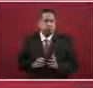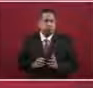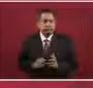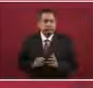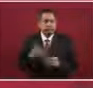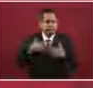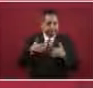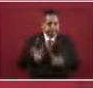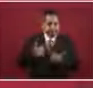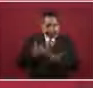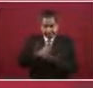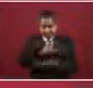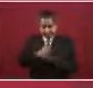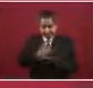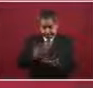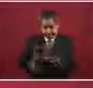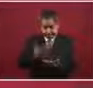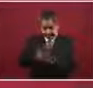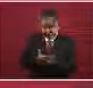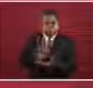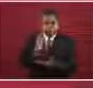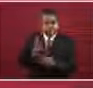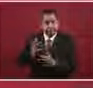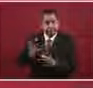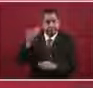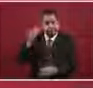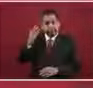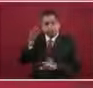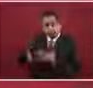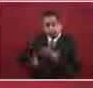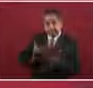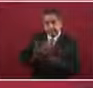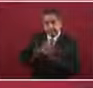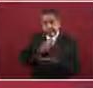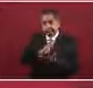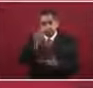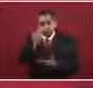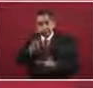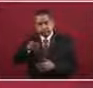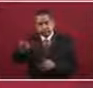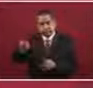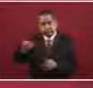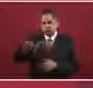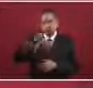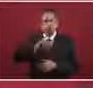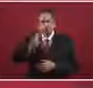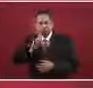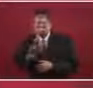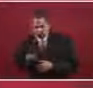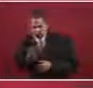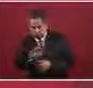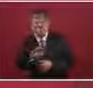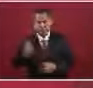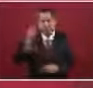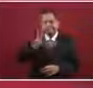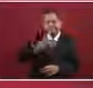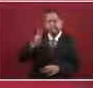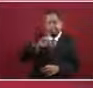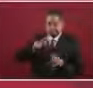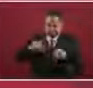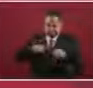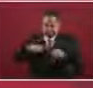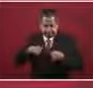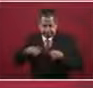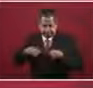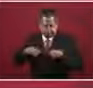entiendo, ya hay iniciativas en ese sentido. ¿Y vamos usted a ver, una? Vamos a ver cómo evolucionan